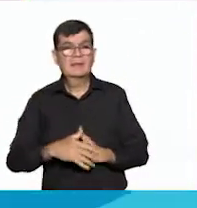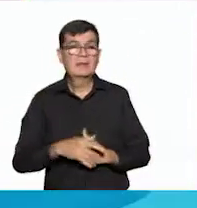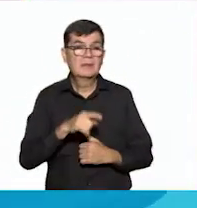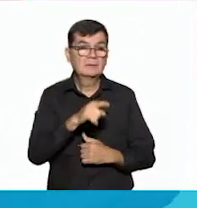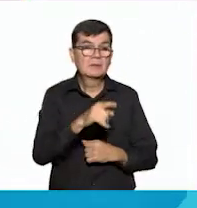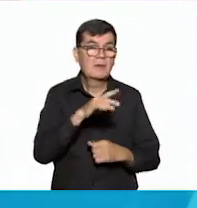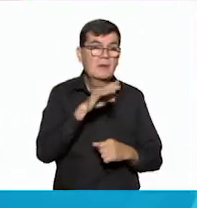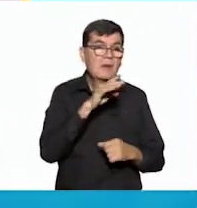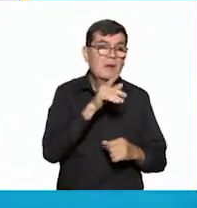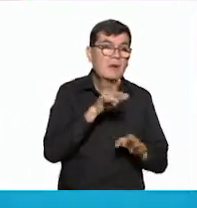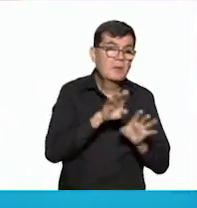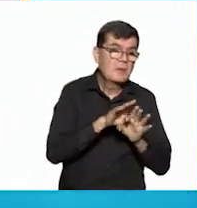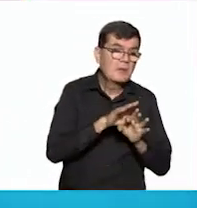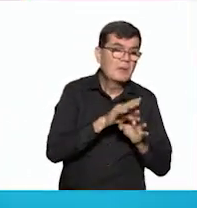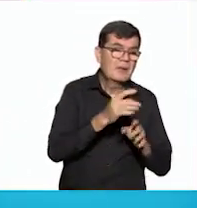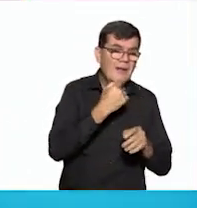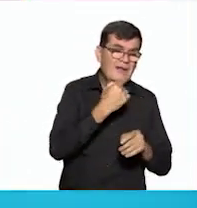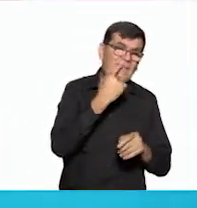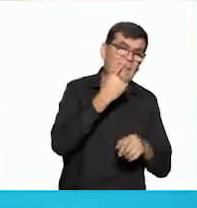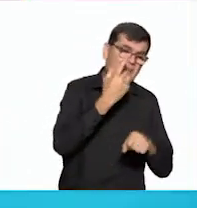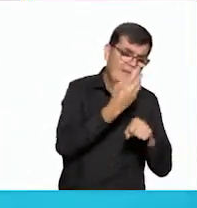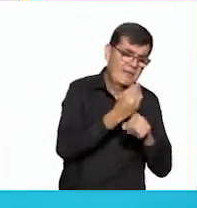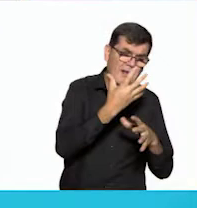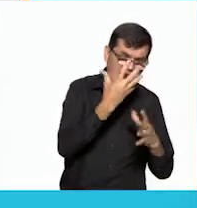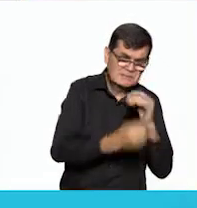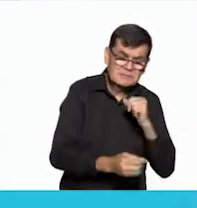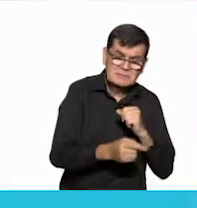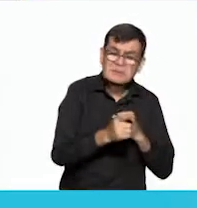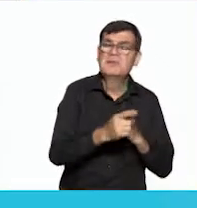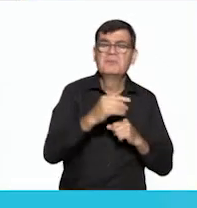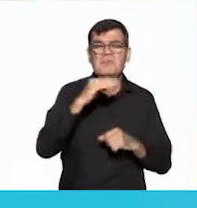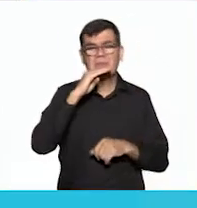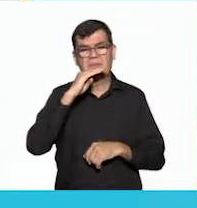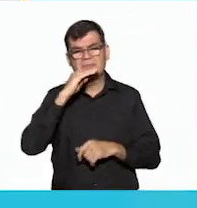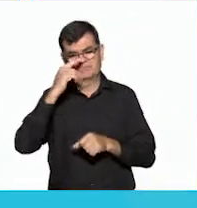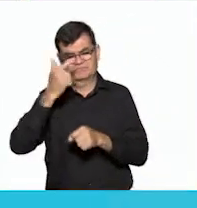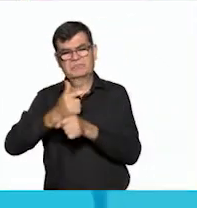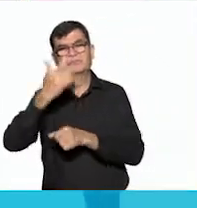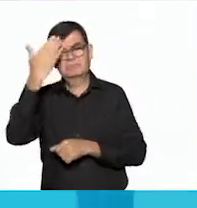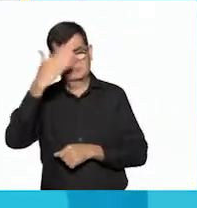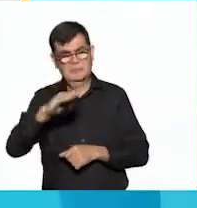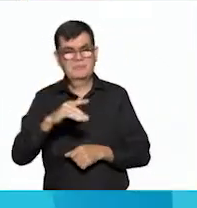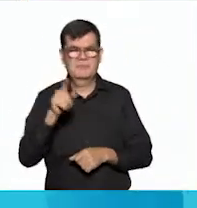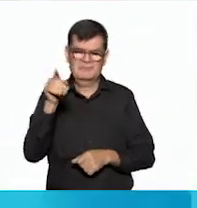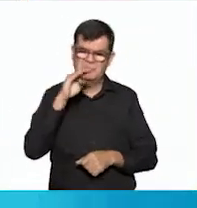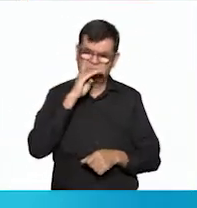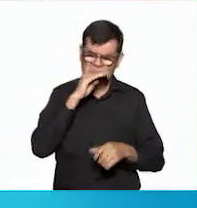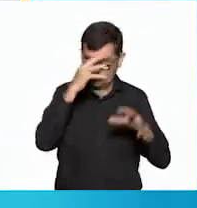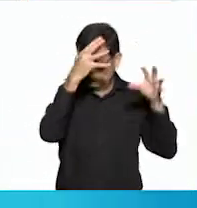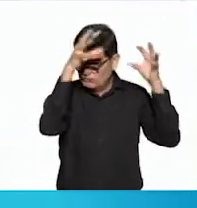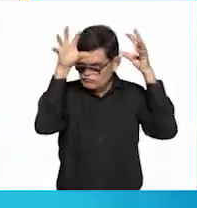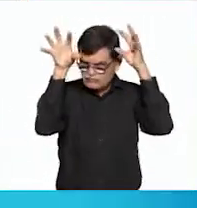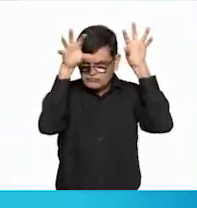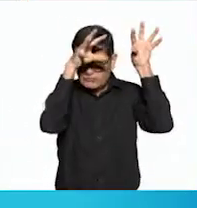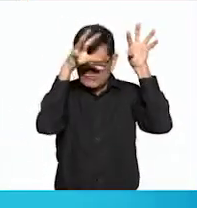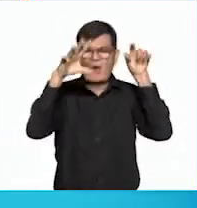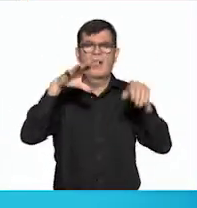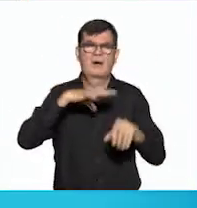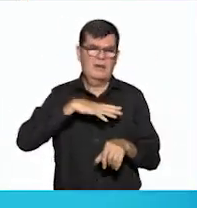Si escapaste del dentista, ya lo sabe tu mamá. Las mamás tienen